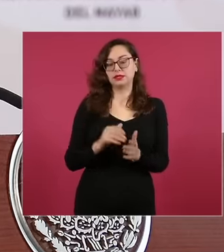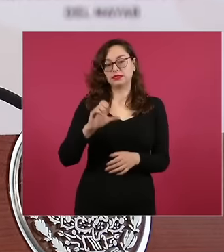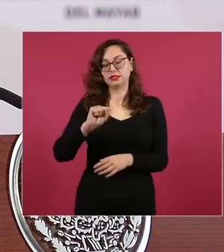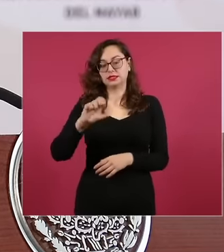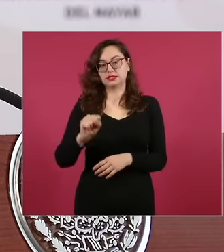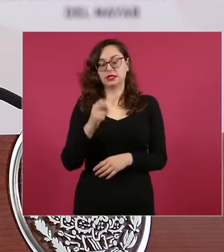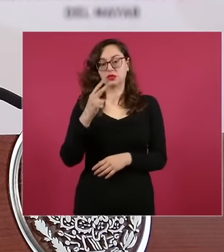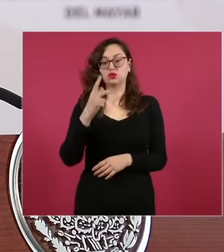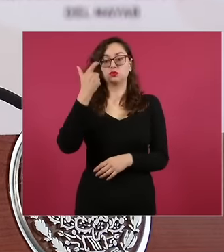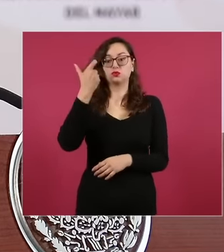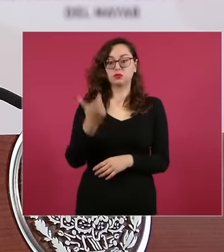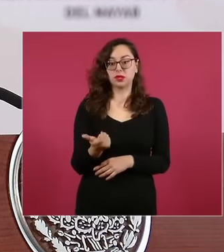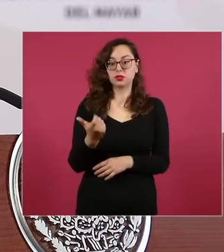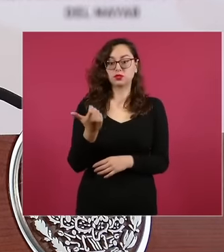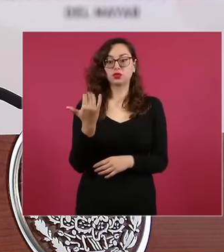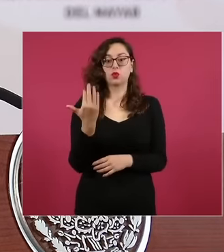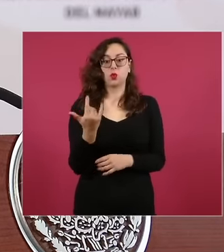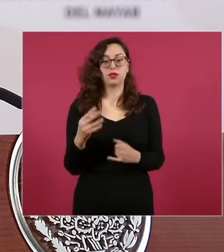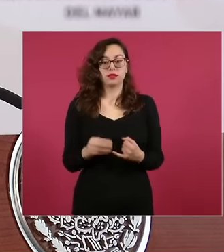299.029.062 pesos con 50 centavos.